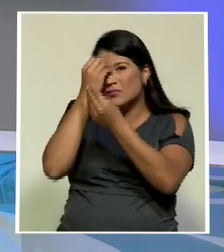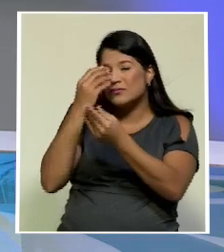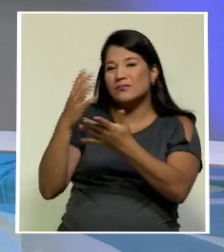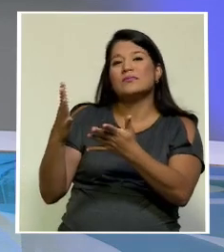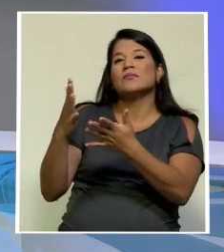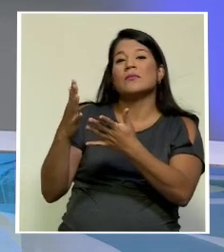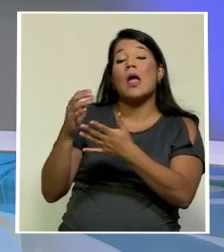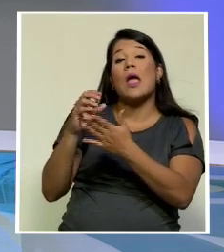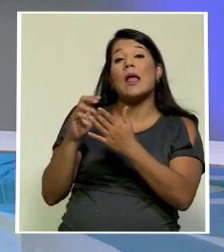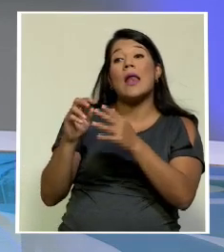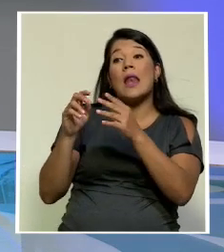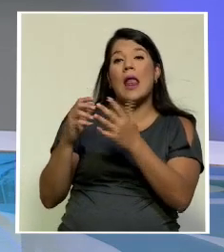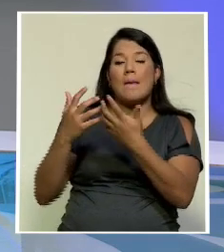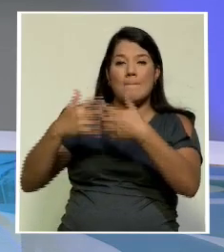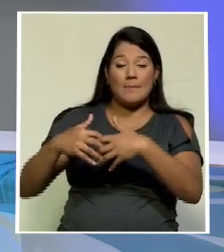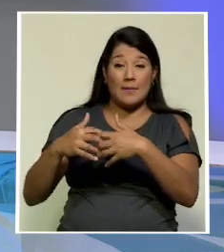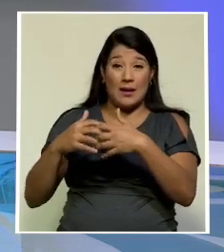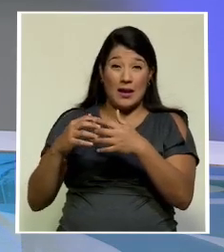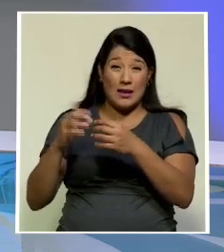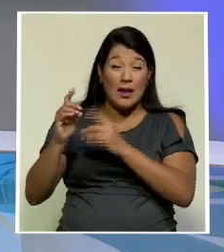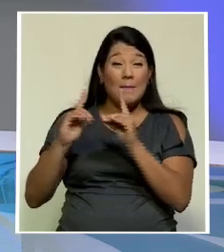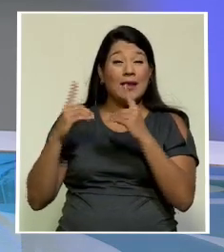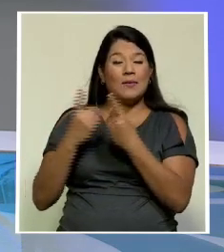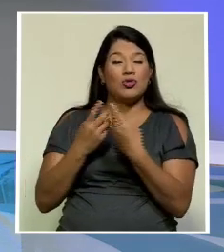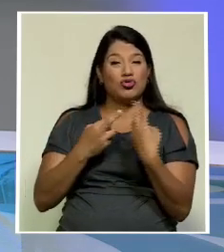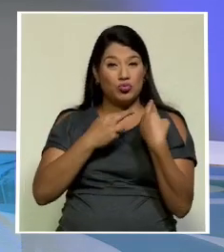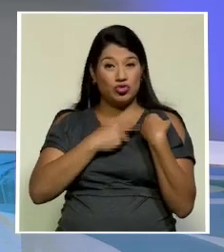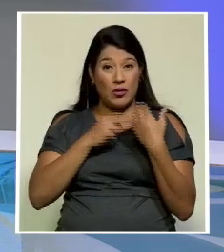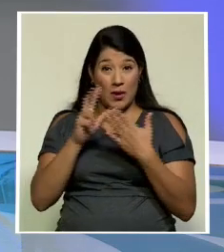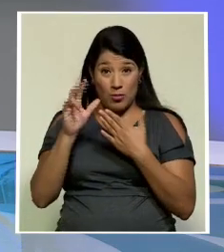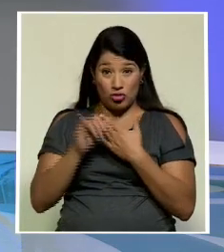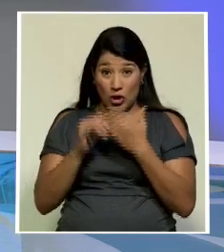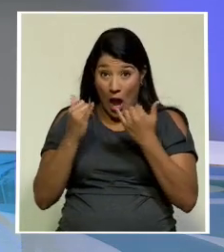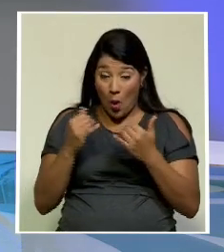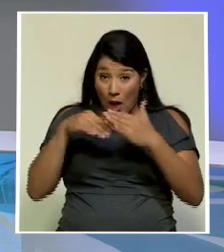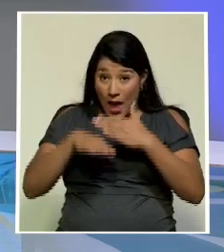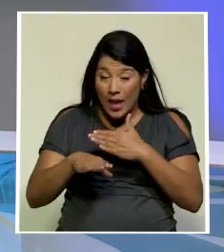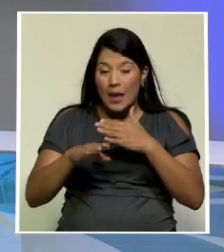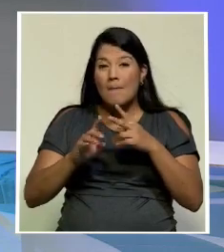del proyecto anteriormente, quienes se encuentran en el proceso de reparación de defectos.